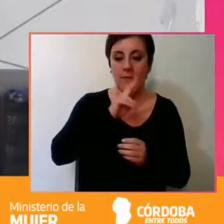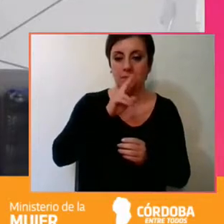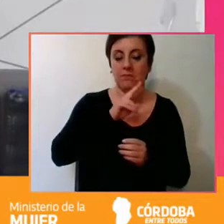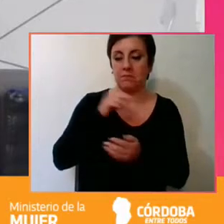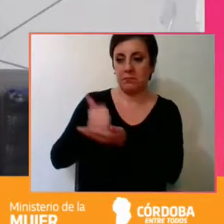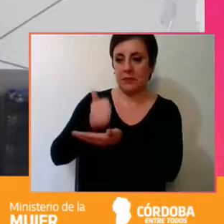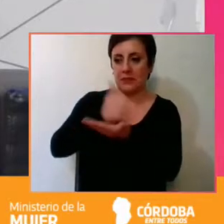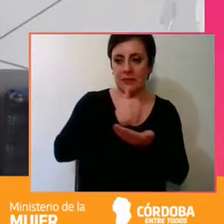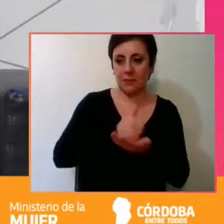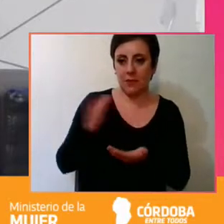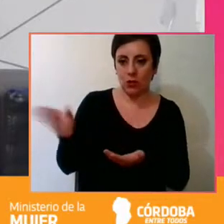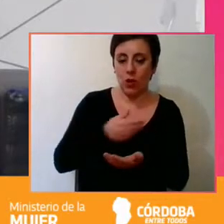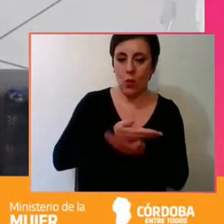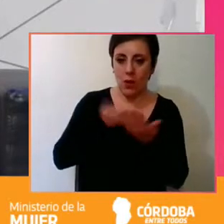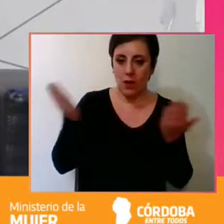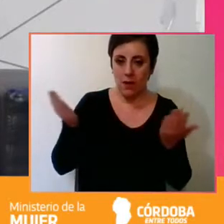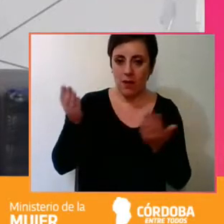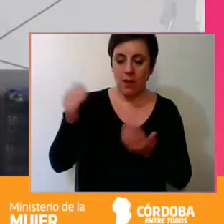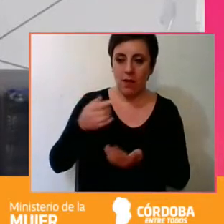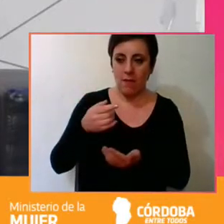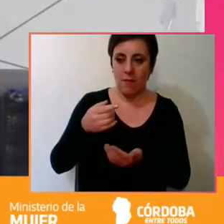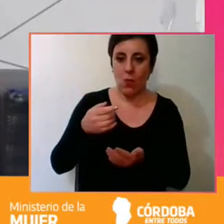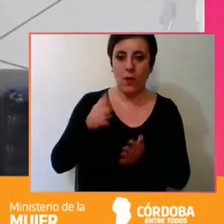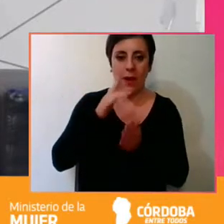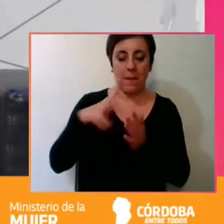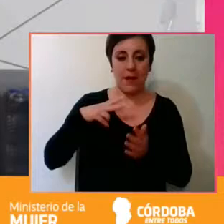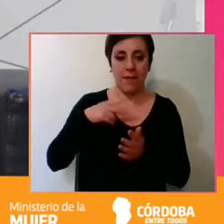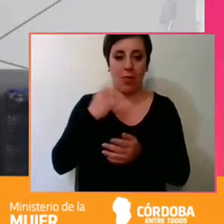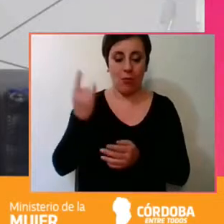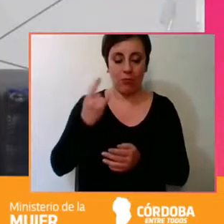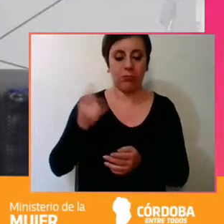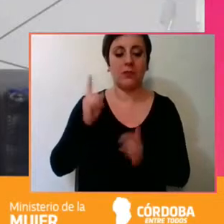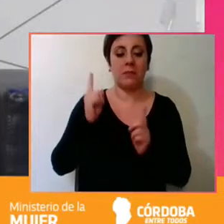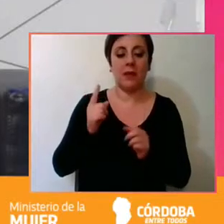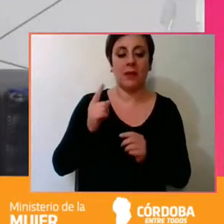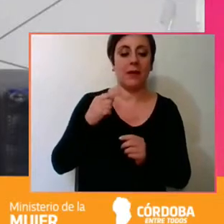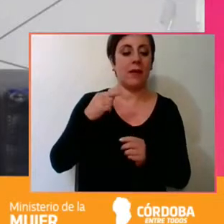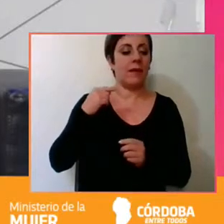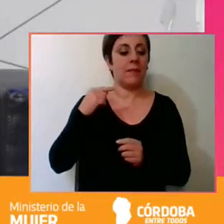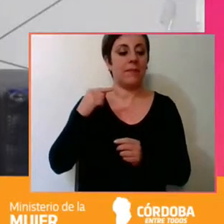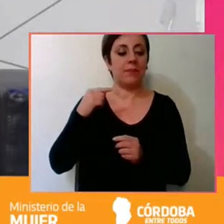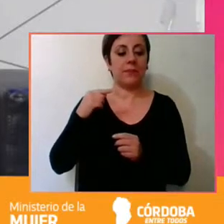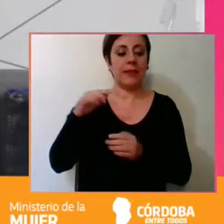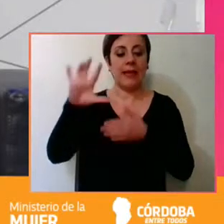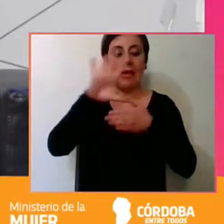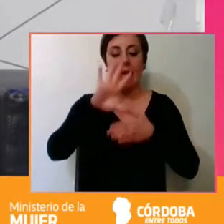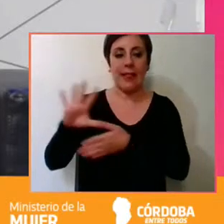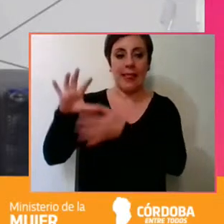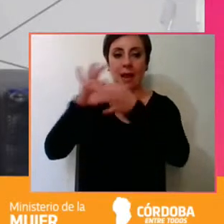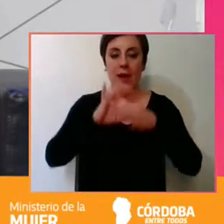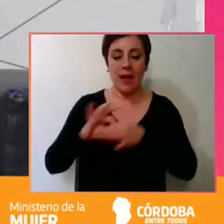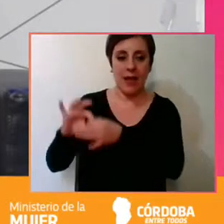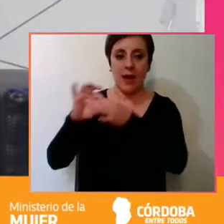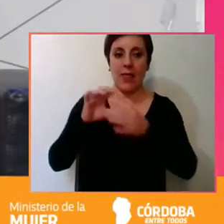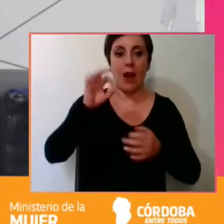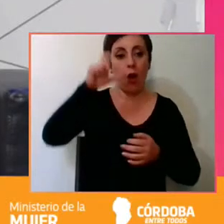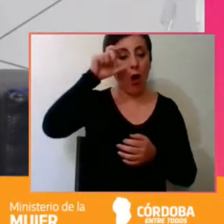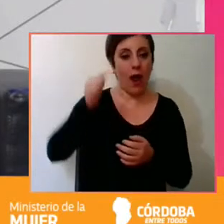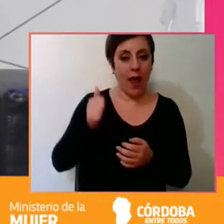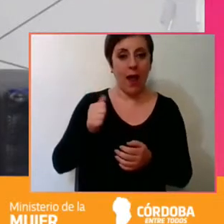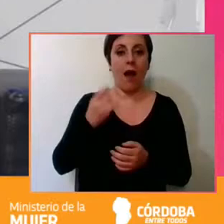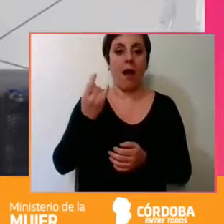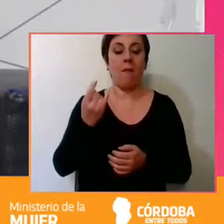Córdoba. También tenemos el acompañamiento de la Comisión Interamericana de Mujeres, de la OEA, también de UNFPA, de Argentina, y de la